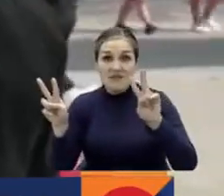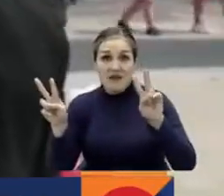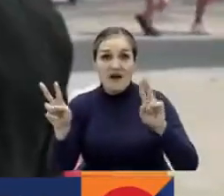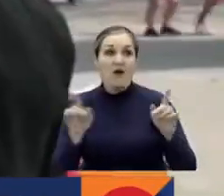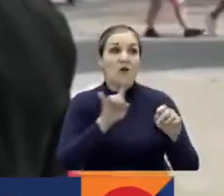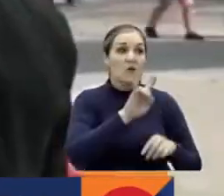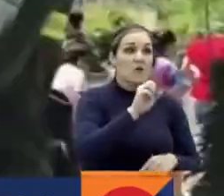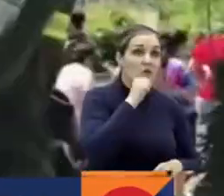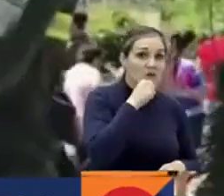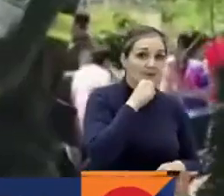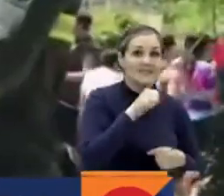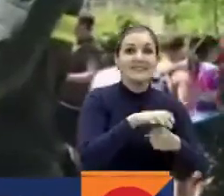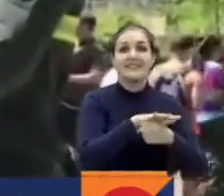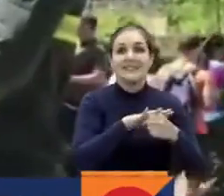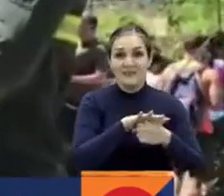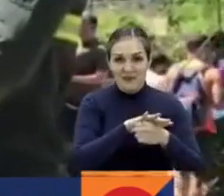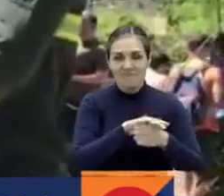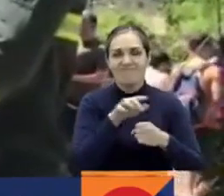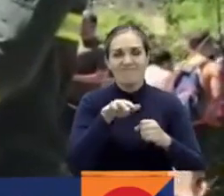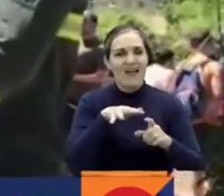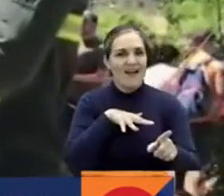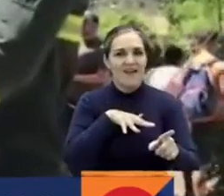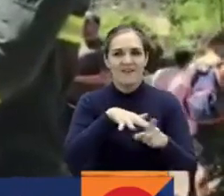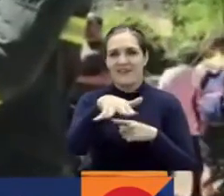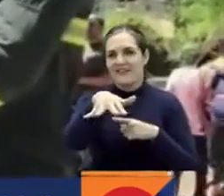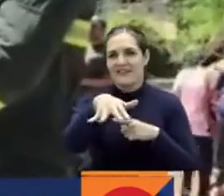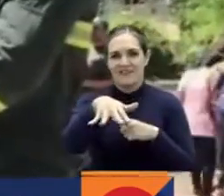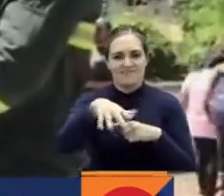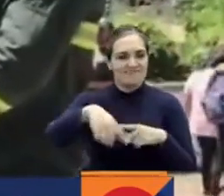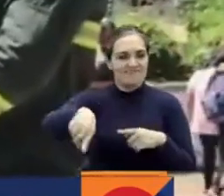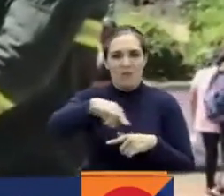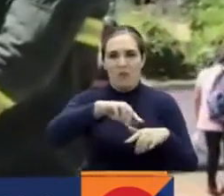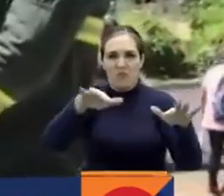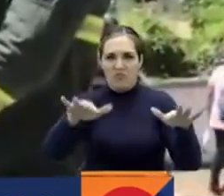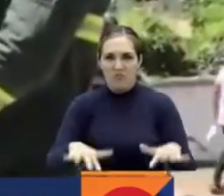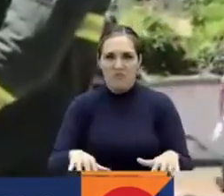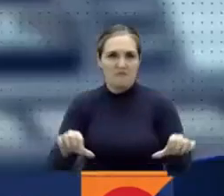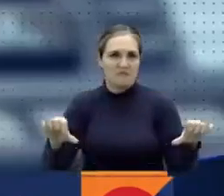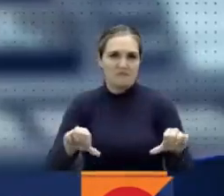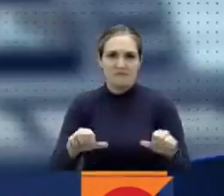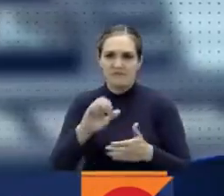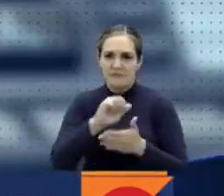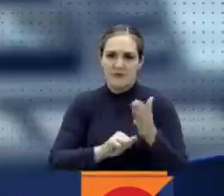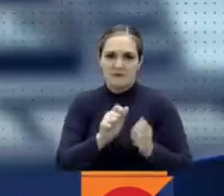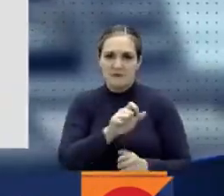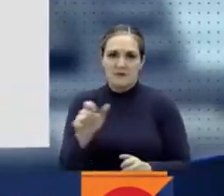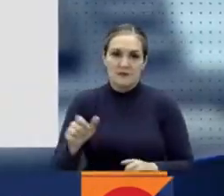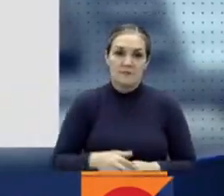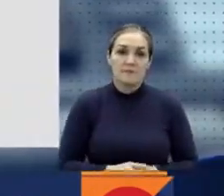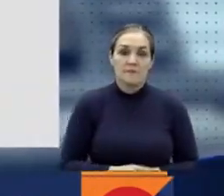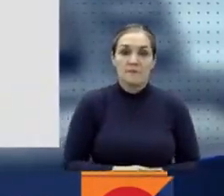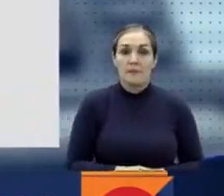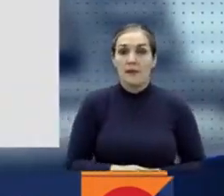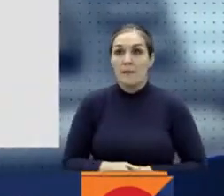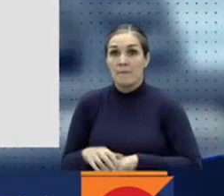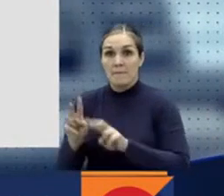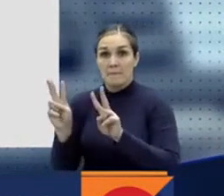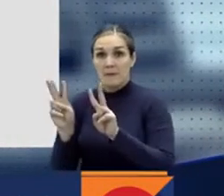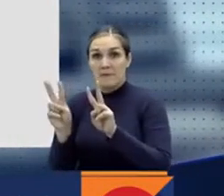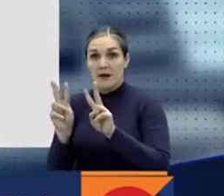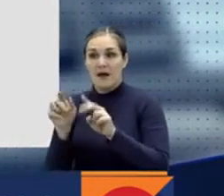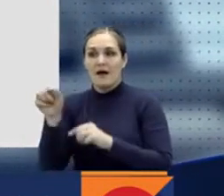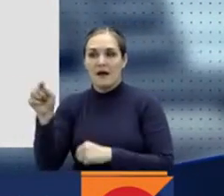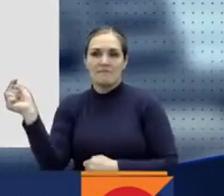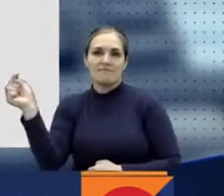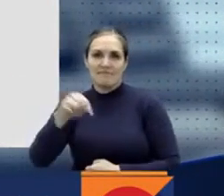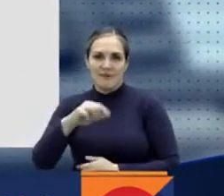la situación similar con Ultra Air ocasionó una afectación notable en el turismo en Santander. Viva Colombia tocaba